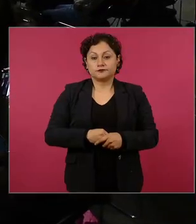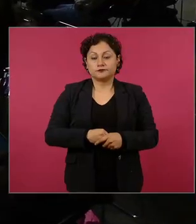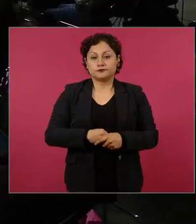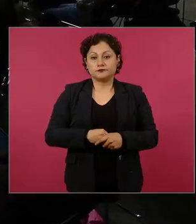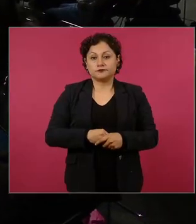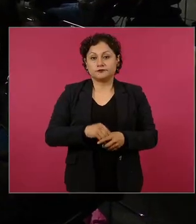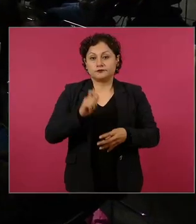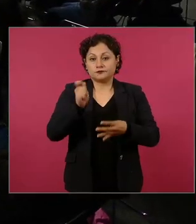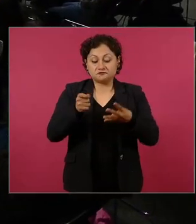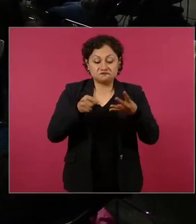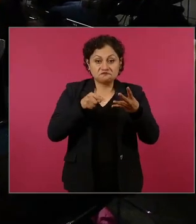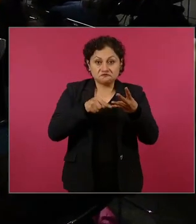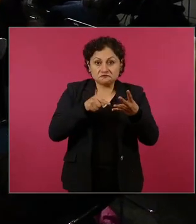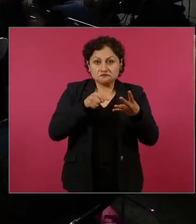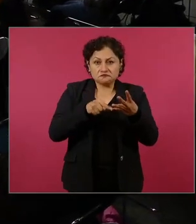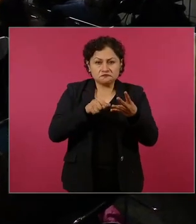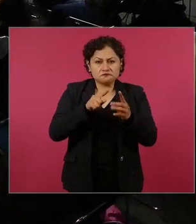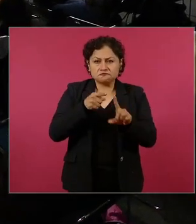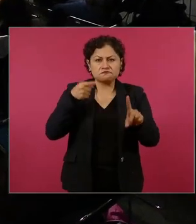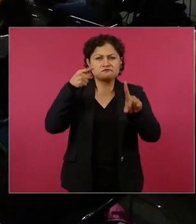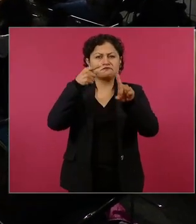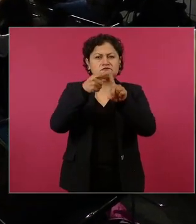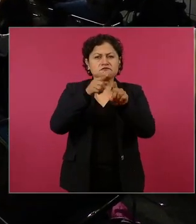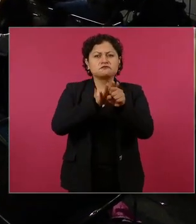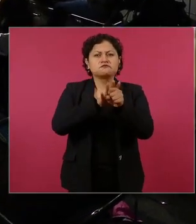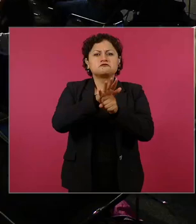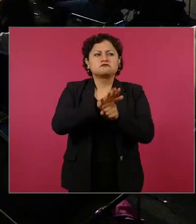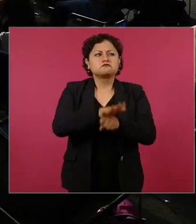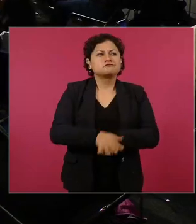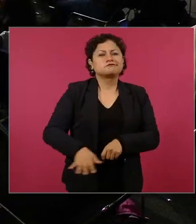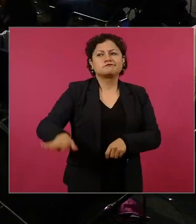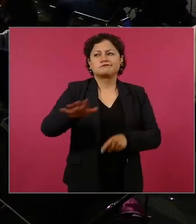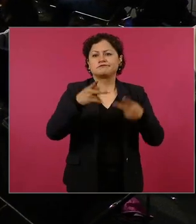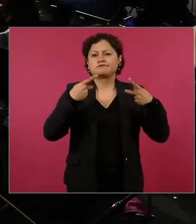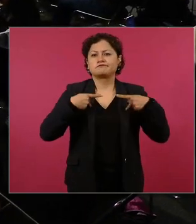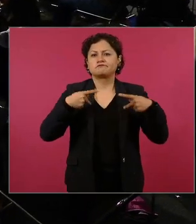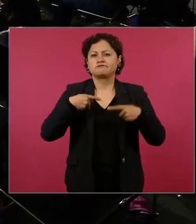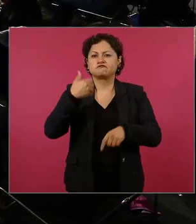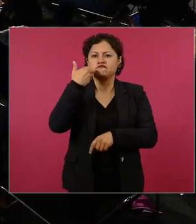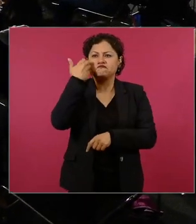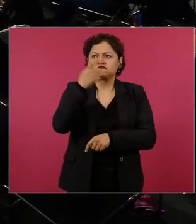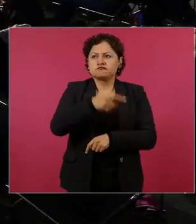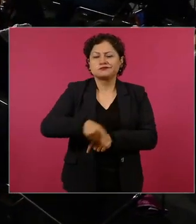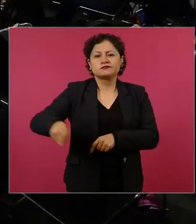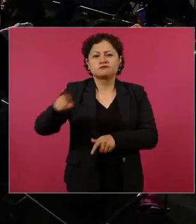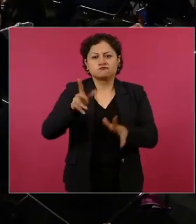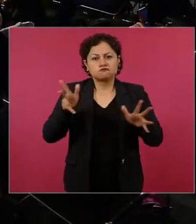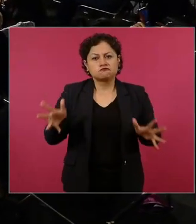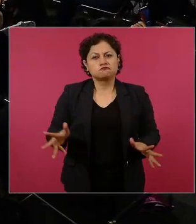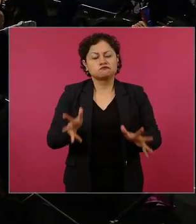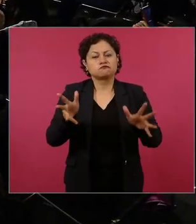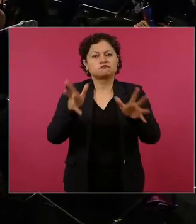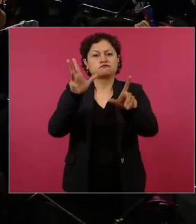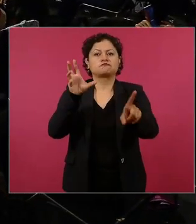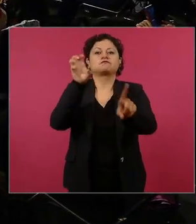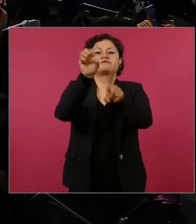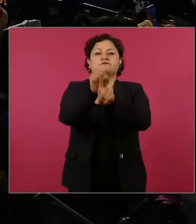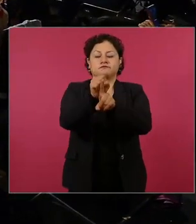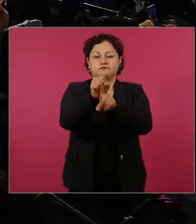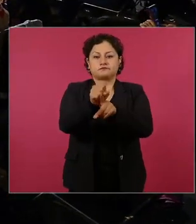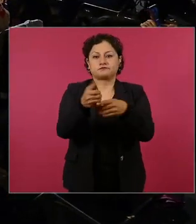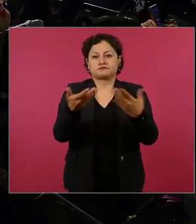impulsado por millones de mexicanos desde hace varios años. Algunos ya se